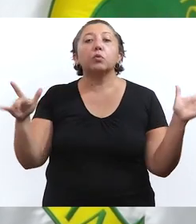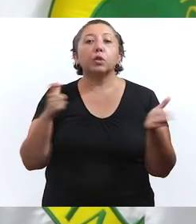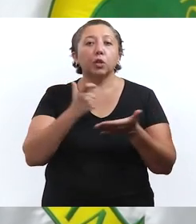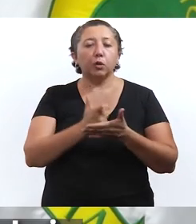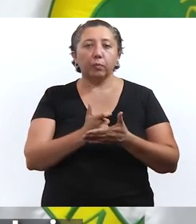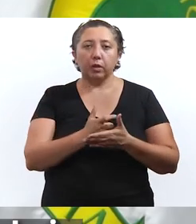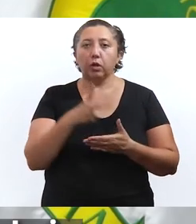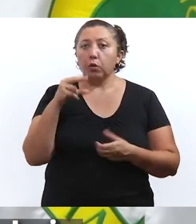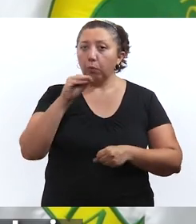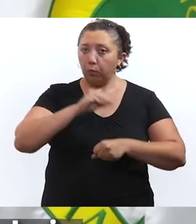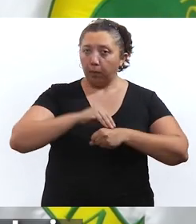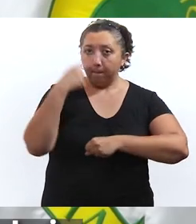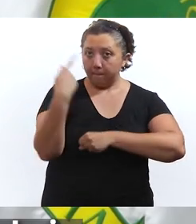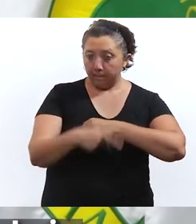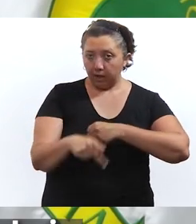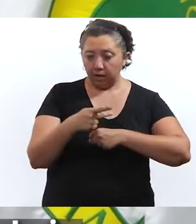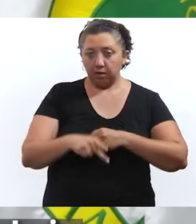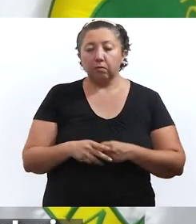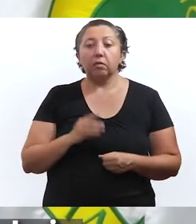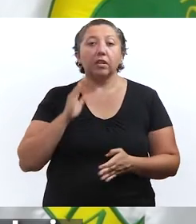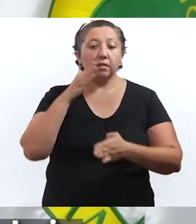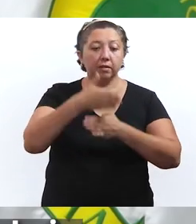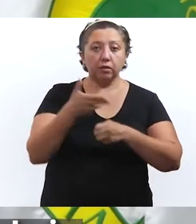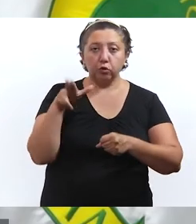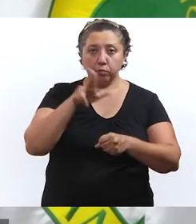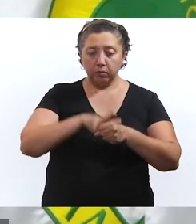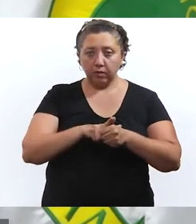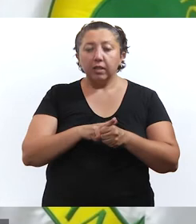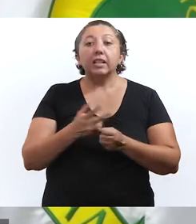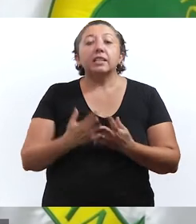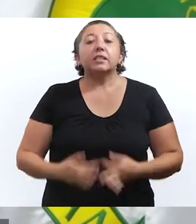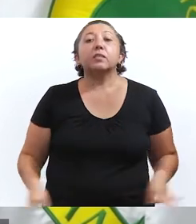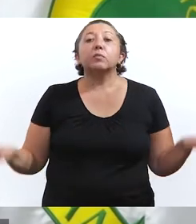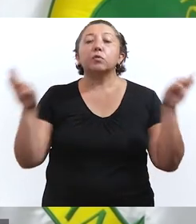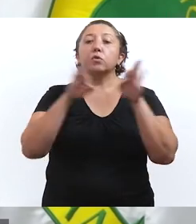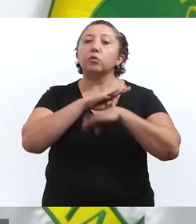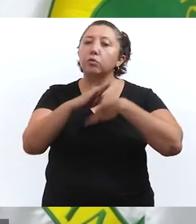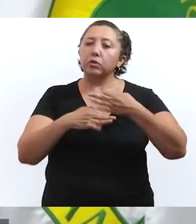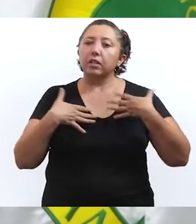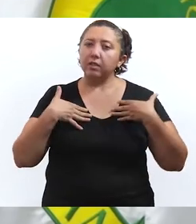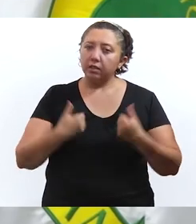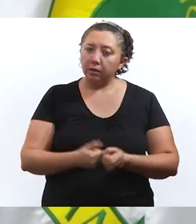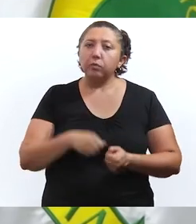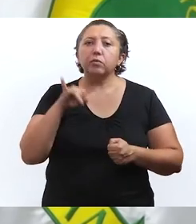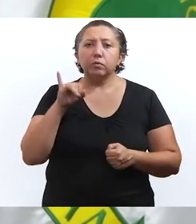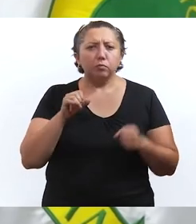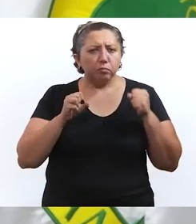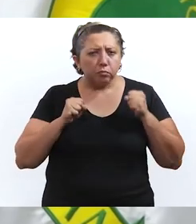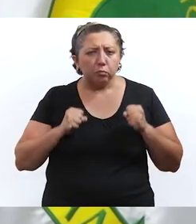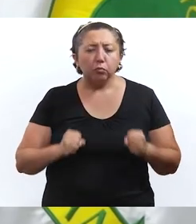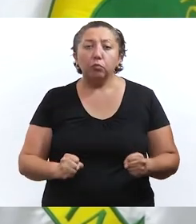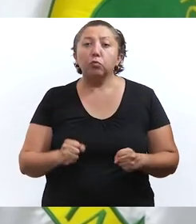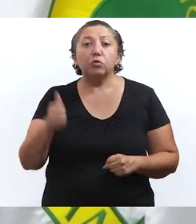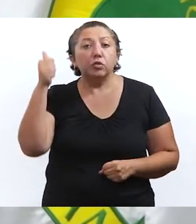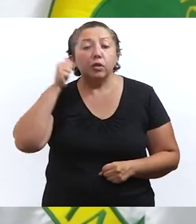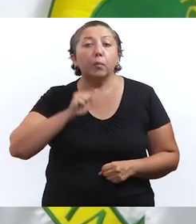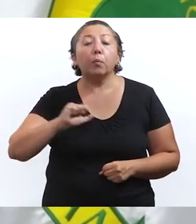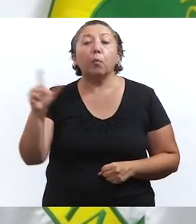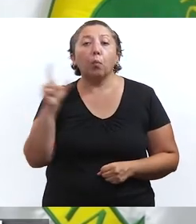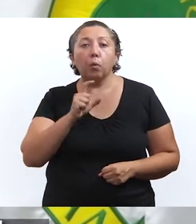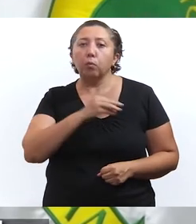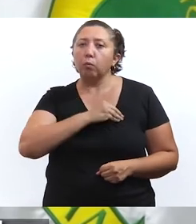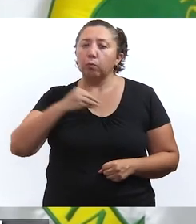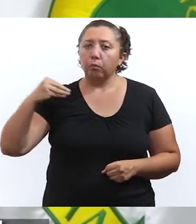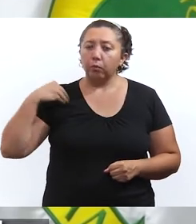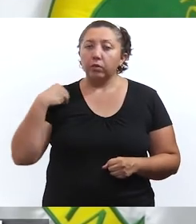reapertura económica no ponga en riesgo nuestra capacidad hospitalaria, es importante que todos comprendamos que es seguro salir a la calle siempre y